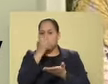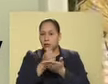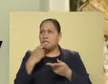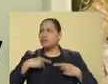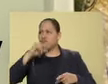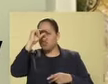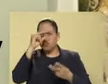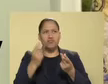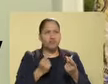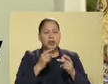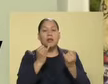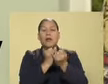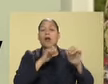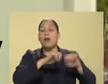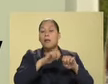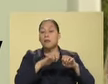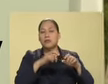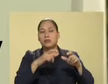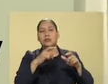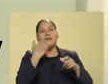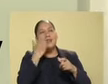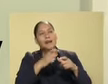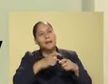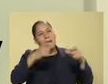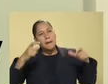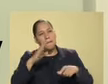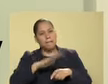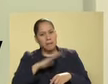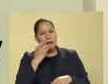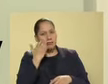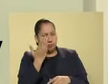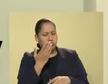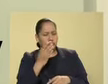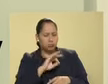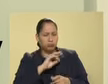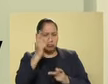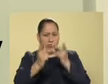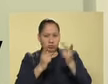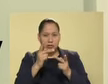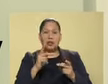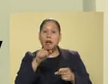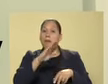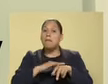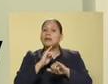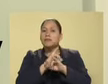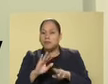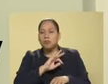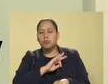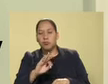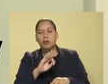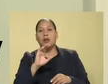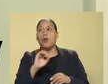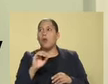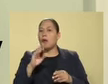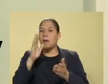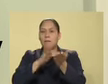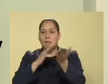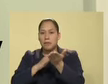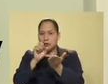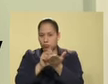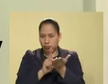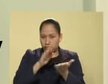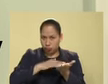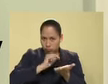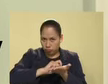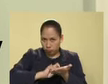como a las empresas establecidas que deseen hacer crecer aún un poco más su negocio. Si deseas más información o hacer una solicitud, acude